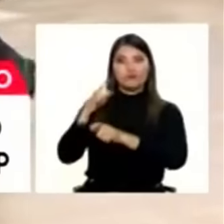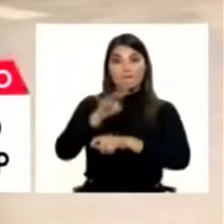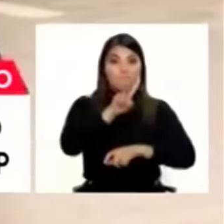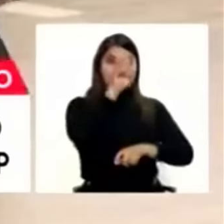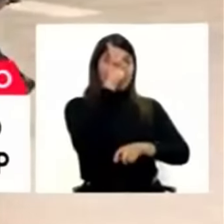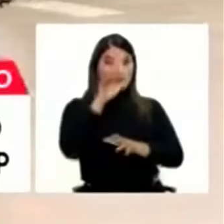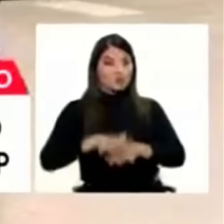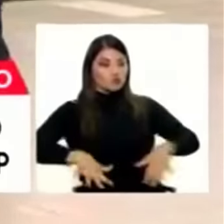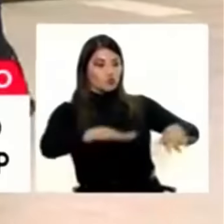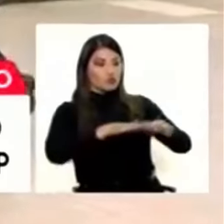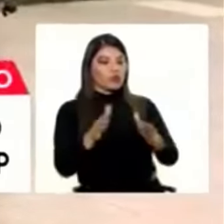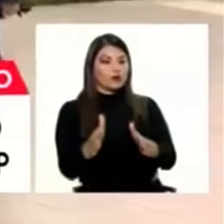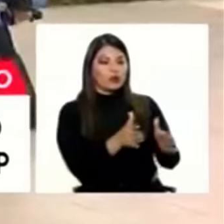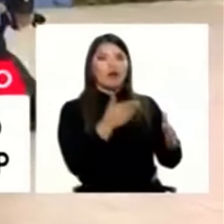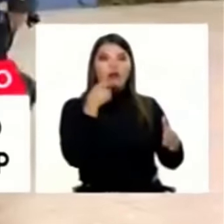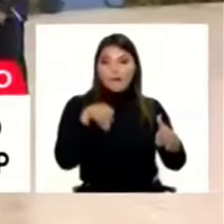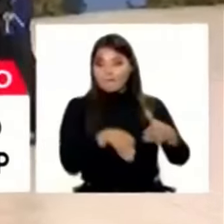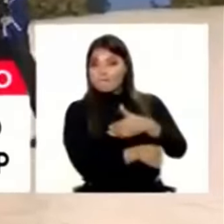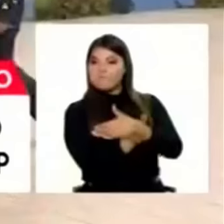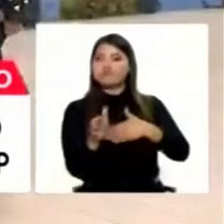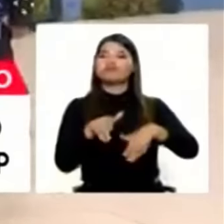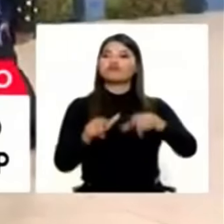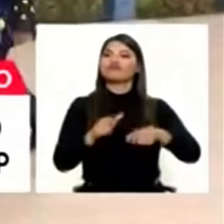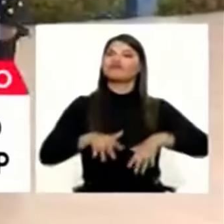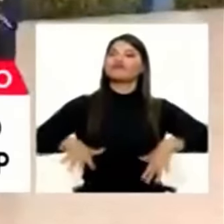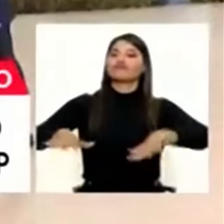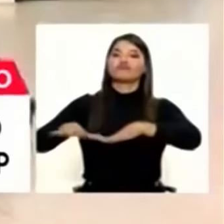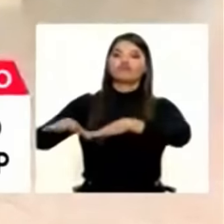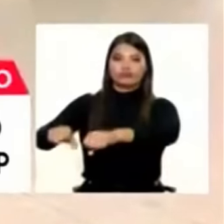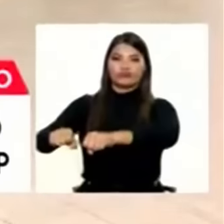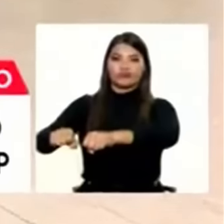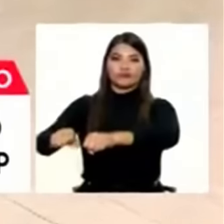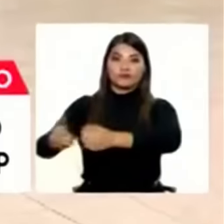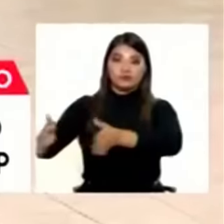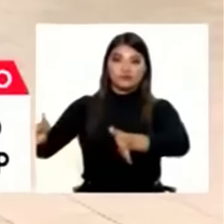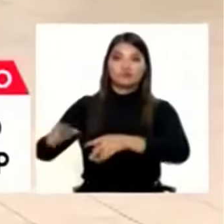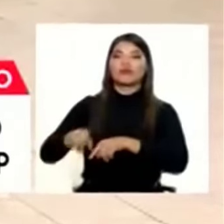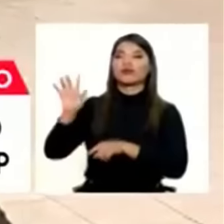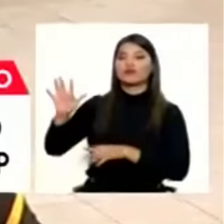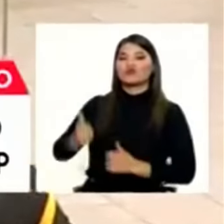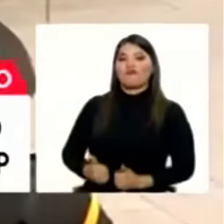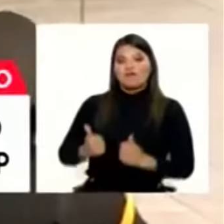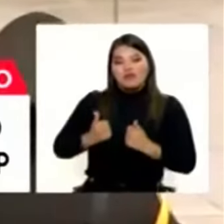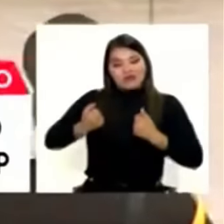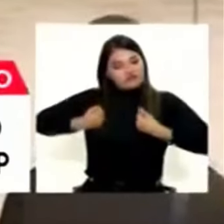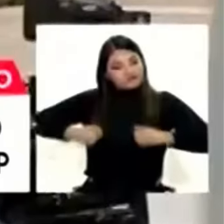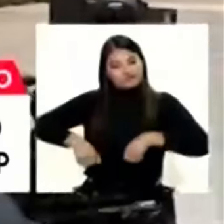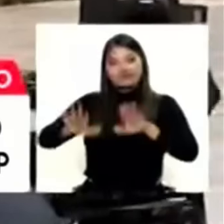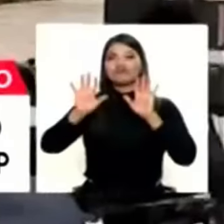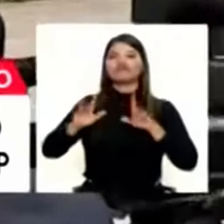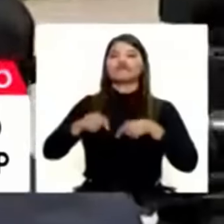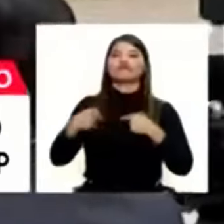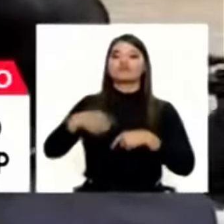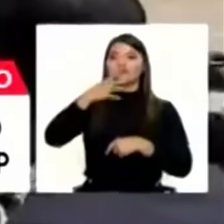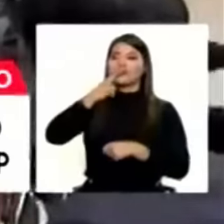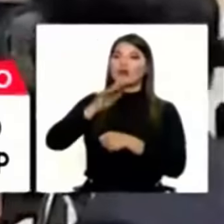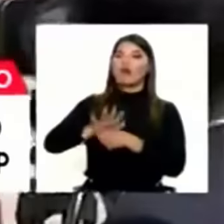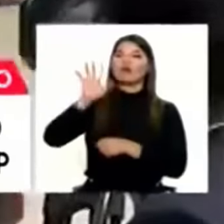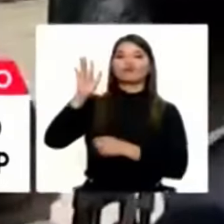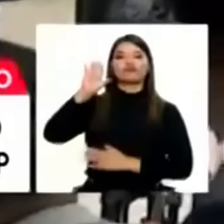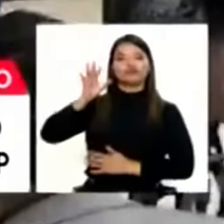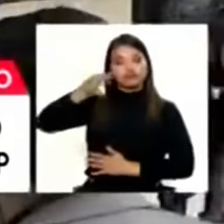peruanos puedan ingresar a toda esa zona, entregando de esta manera su vida en el cumplimiento